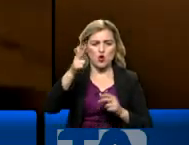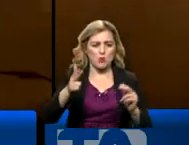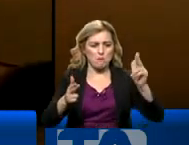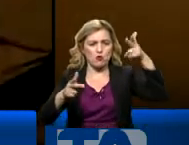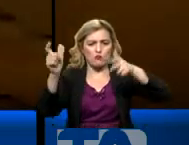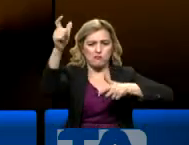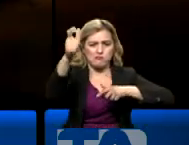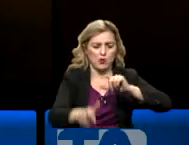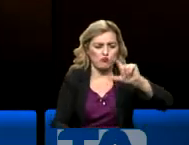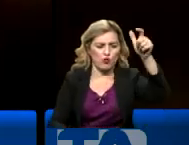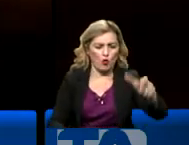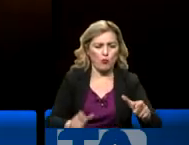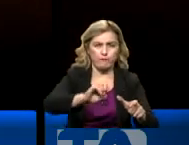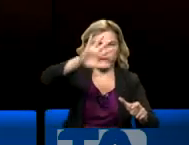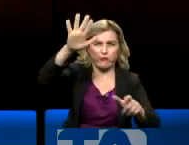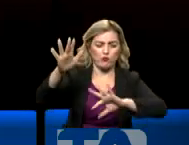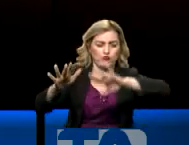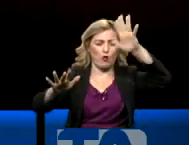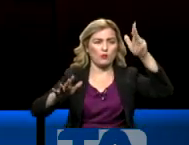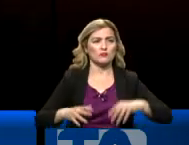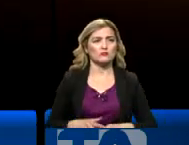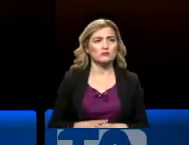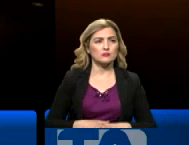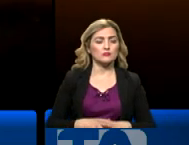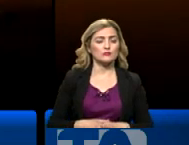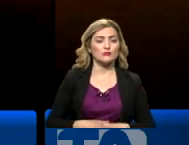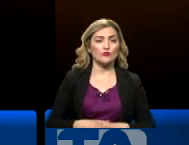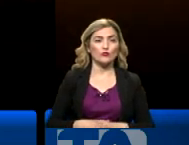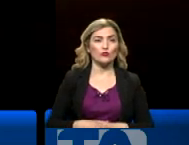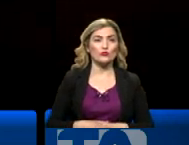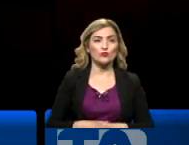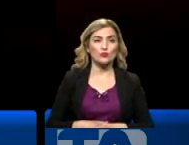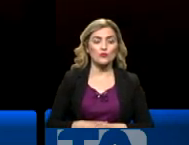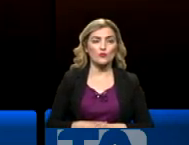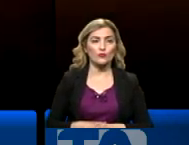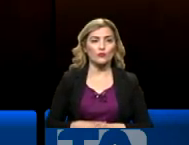Acá le viene el humo, Ramírez, allá viene el viento, ven para acá.